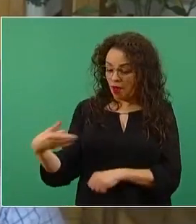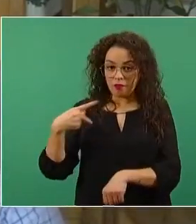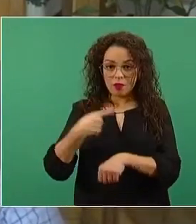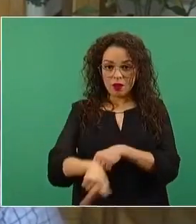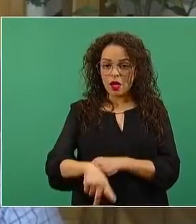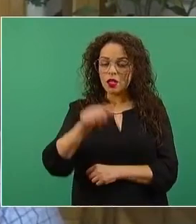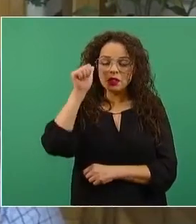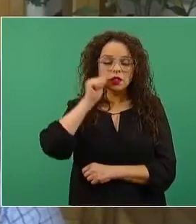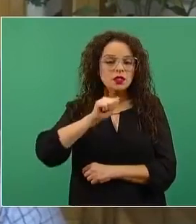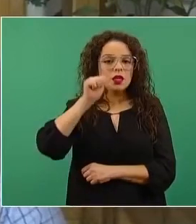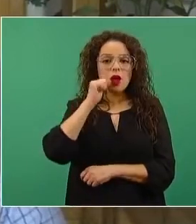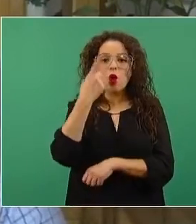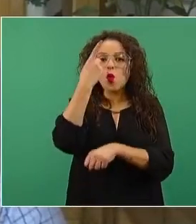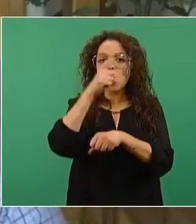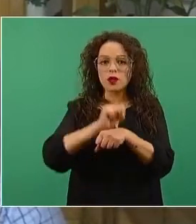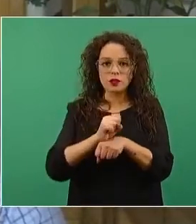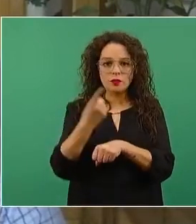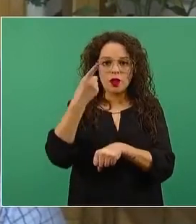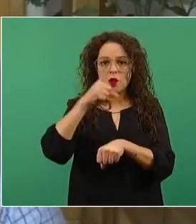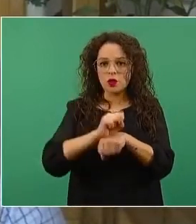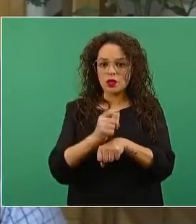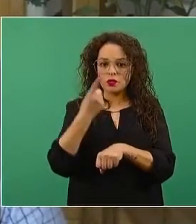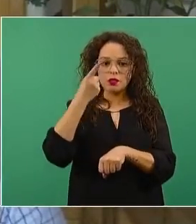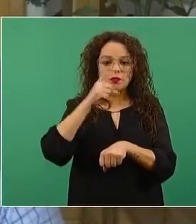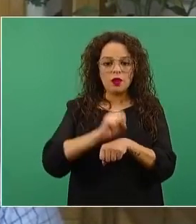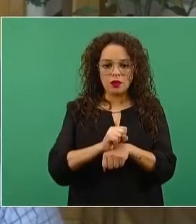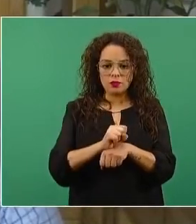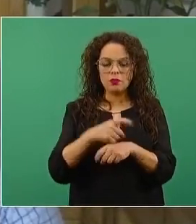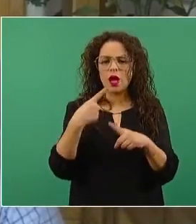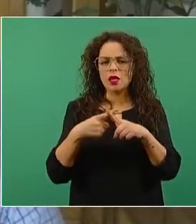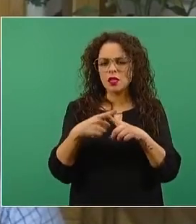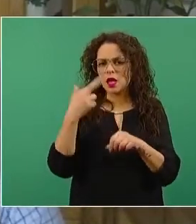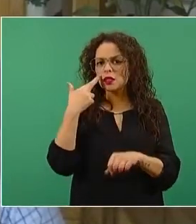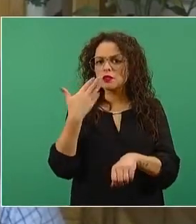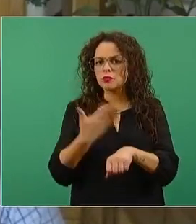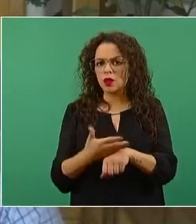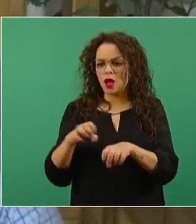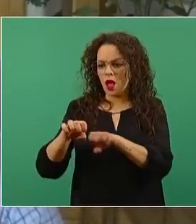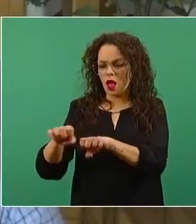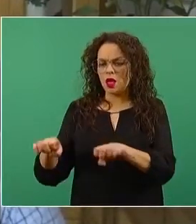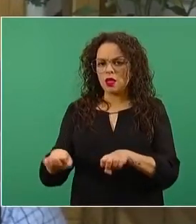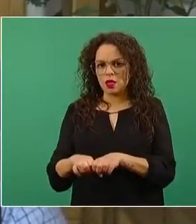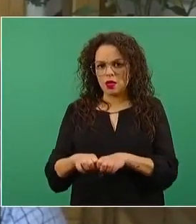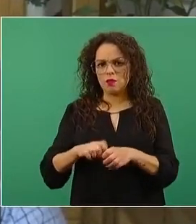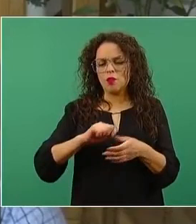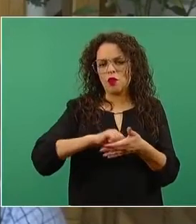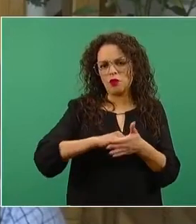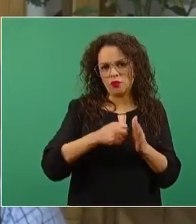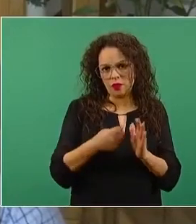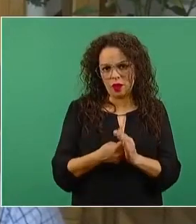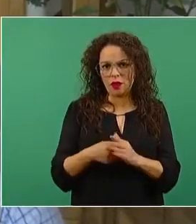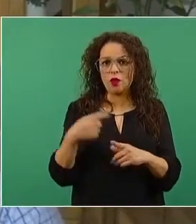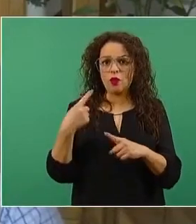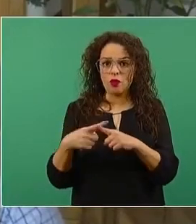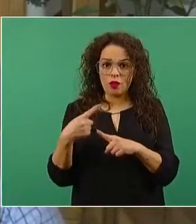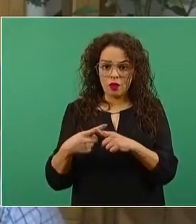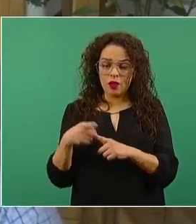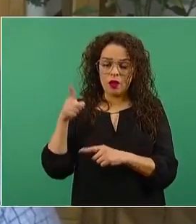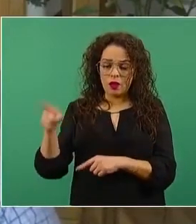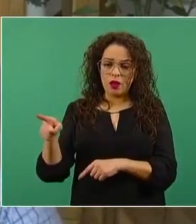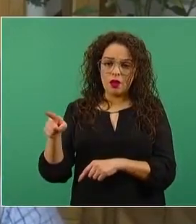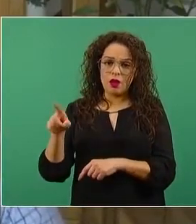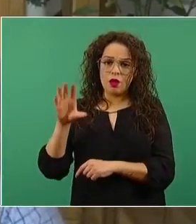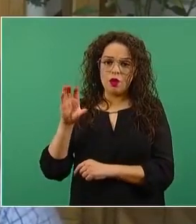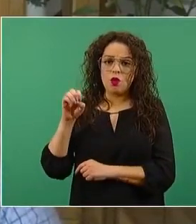todas las semanas, está a cargo de los equipos técnicos del CONACYT. Ellos son los que semana con semana,